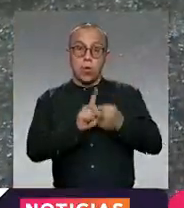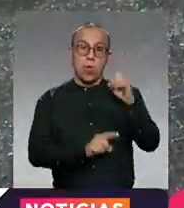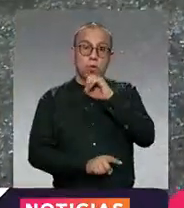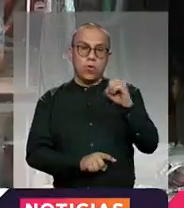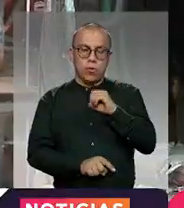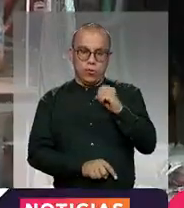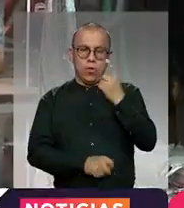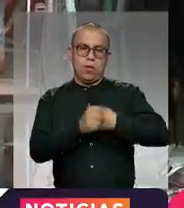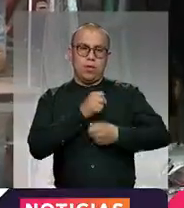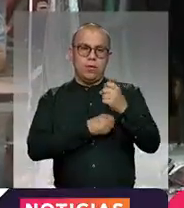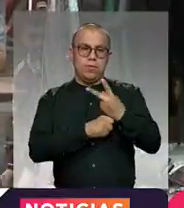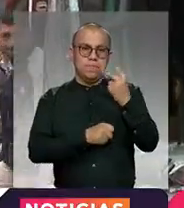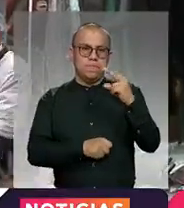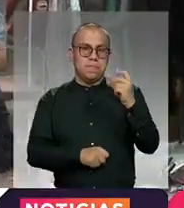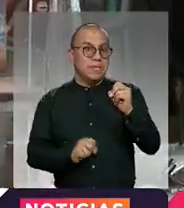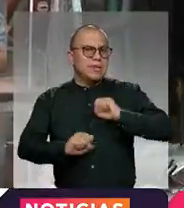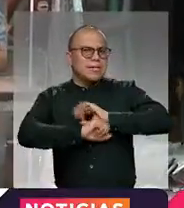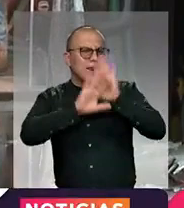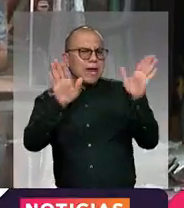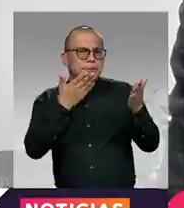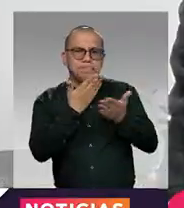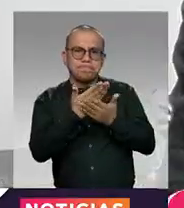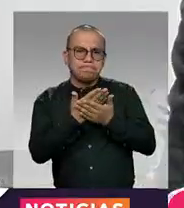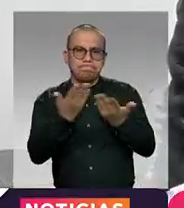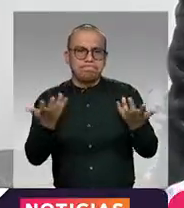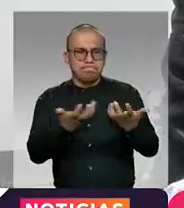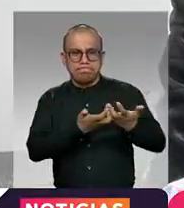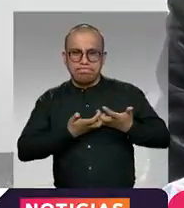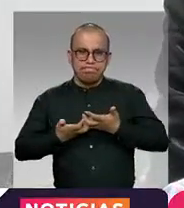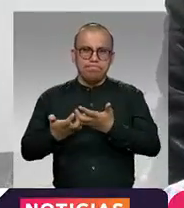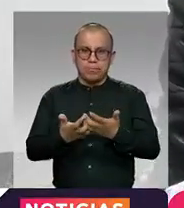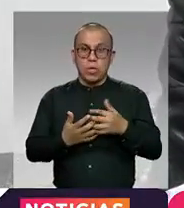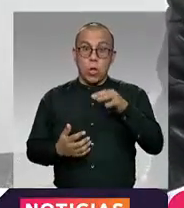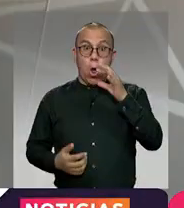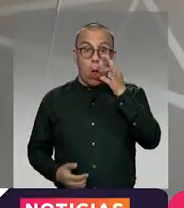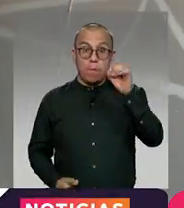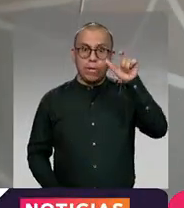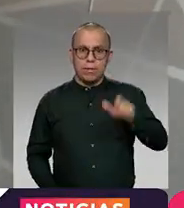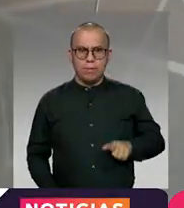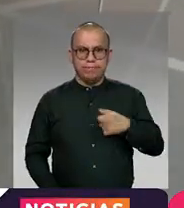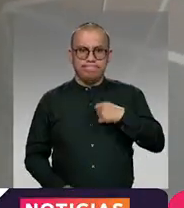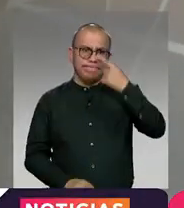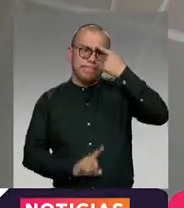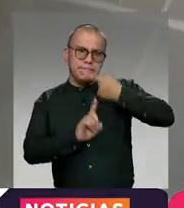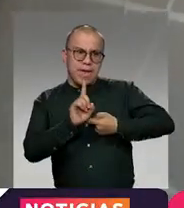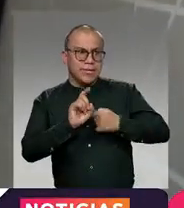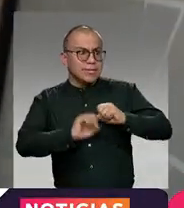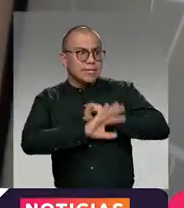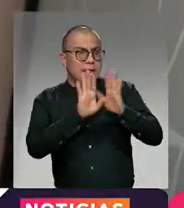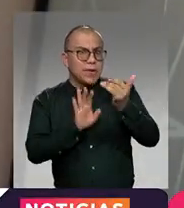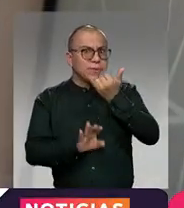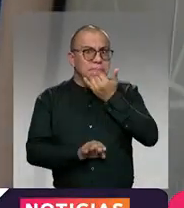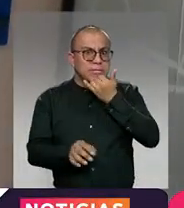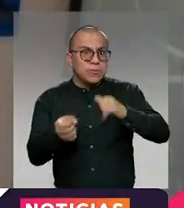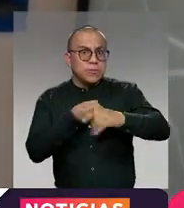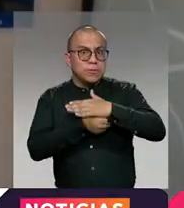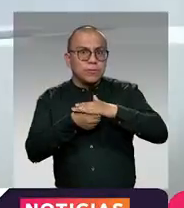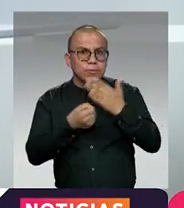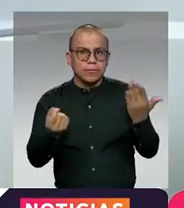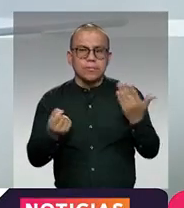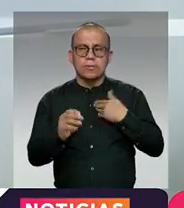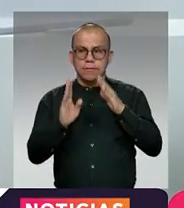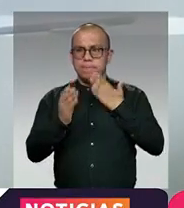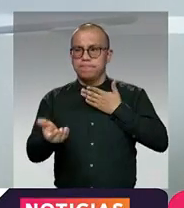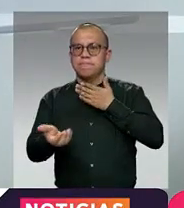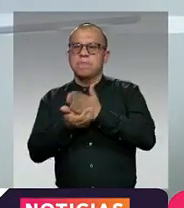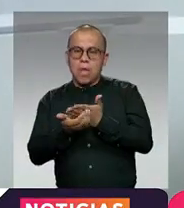en Kennedy. No hubo claridad de los hechos, lo cual le generó inconsistencias a este padre que hace un mes trata de esclarecer lo ocurrido en este centro. Identifica la